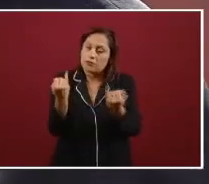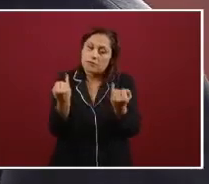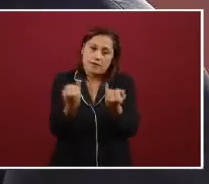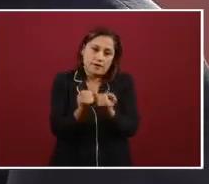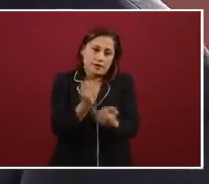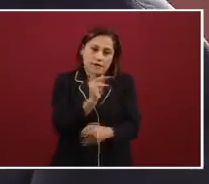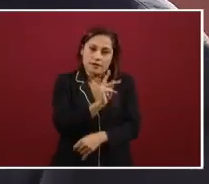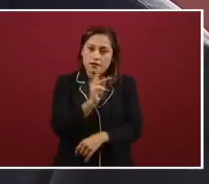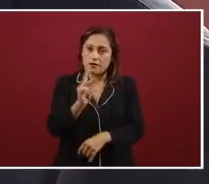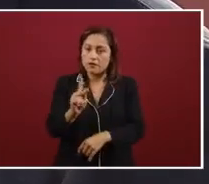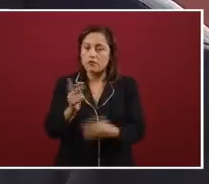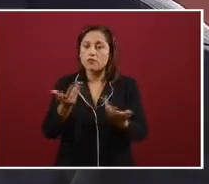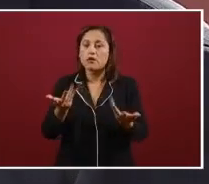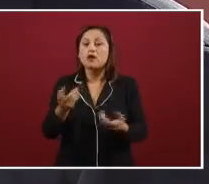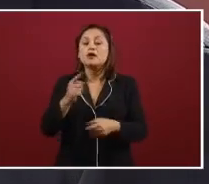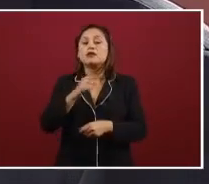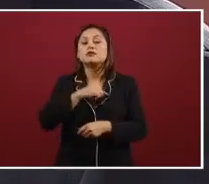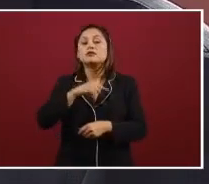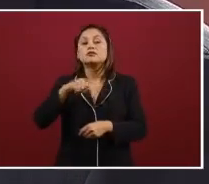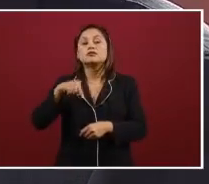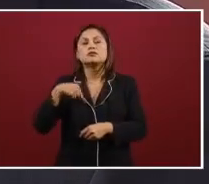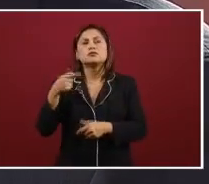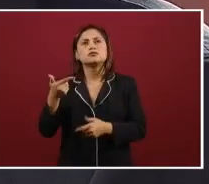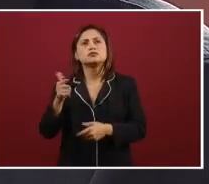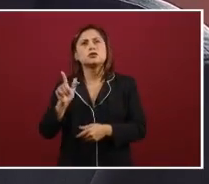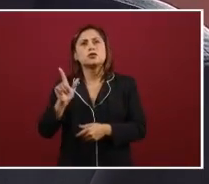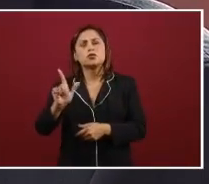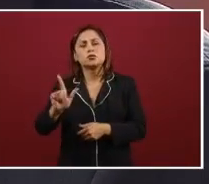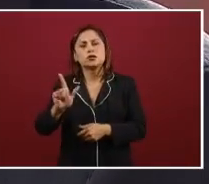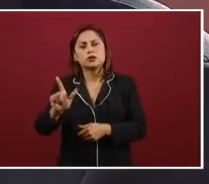tener el lunes